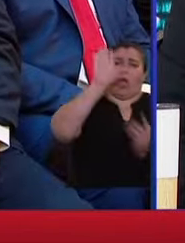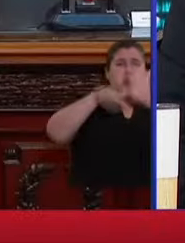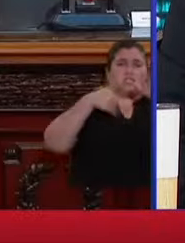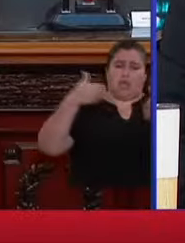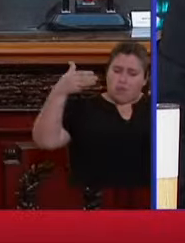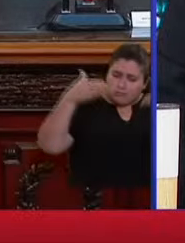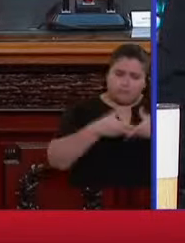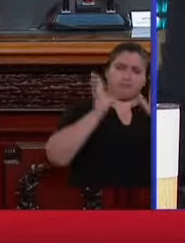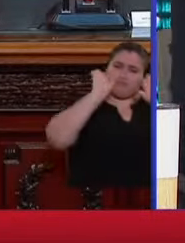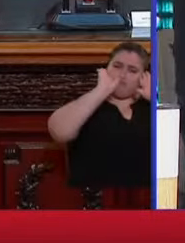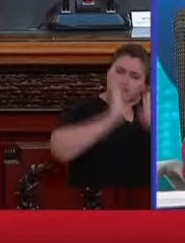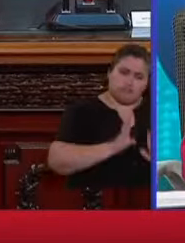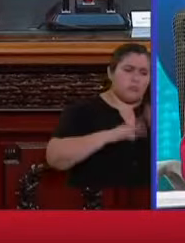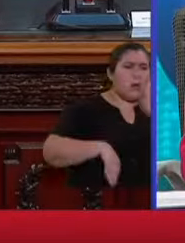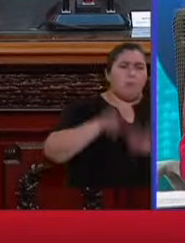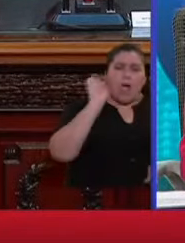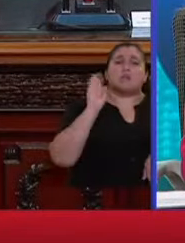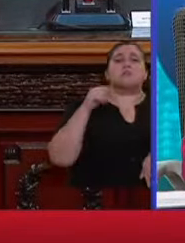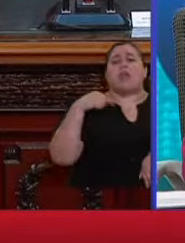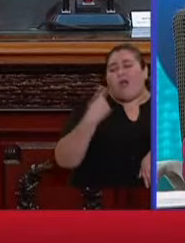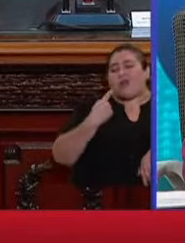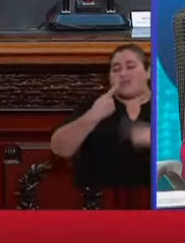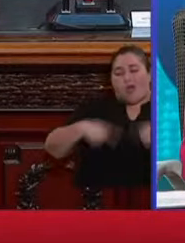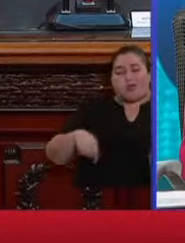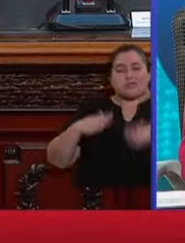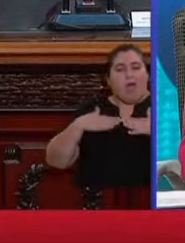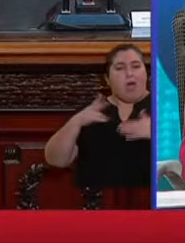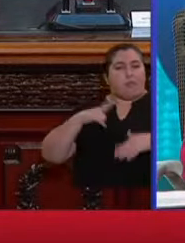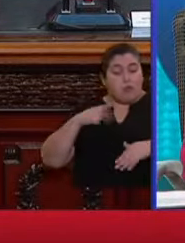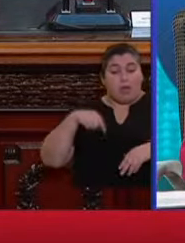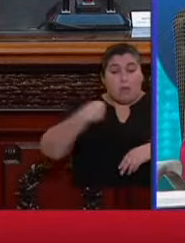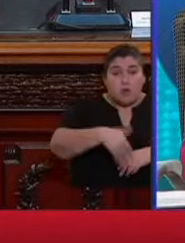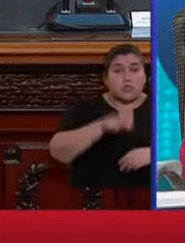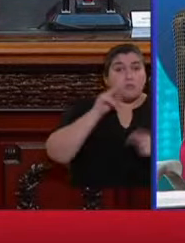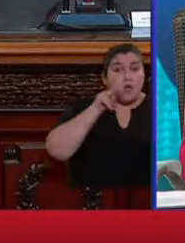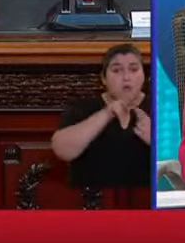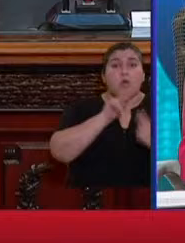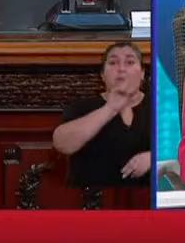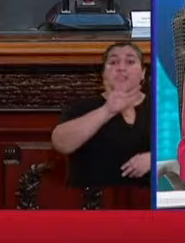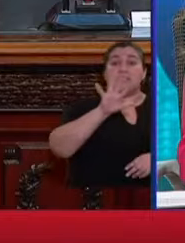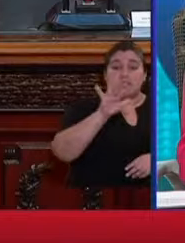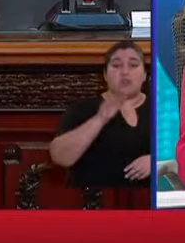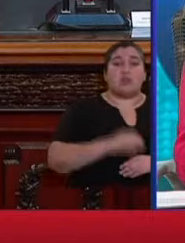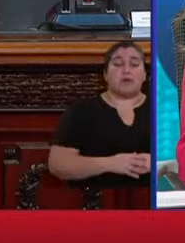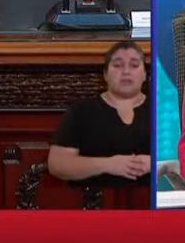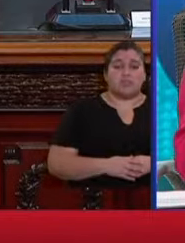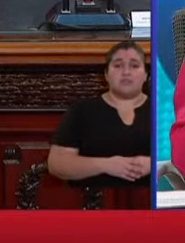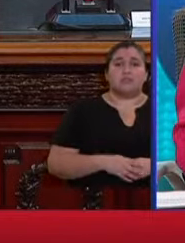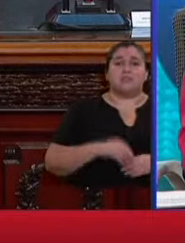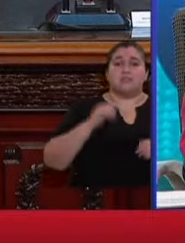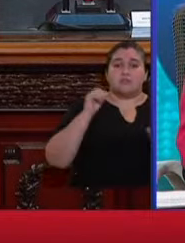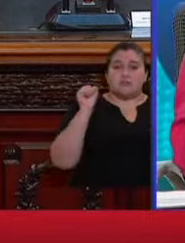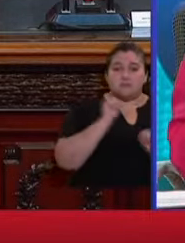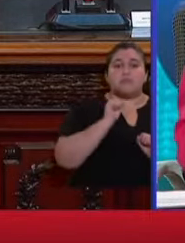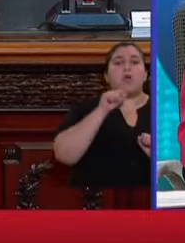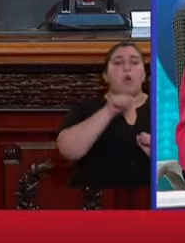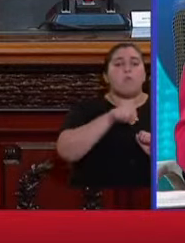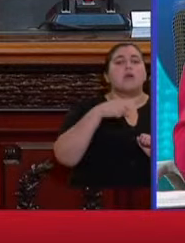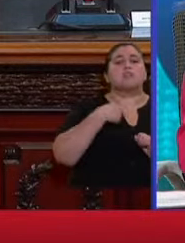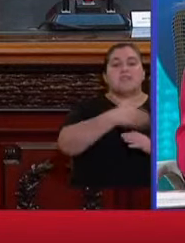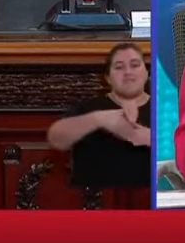¿Qué tal? ¿Cómo está? Cuando plantea este llamado a este pacto, Javier Milei parece